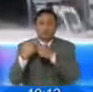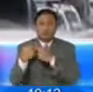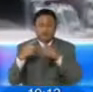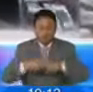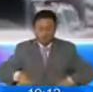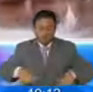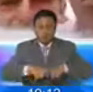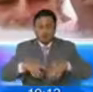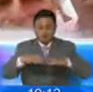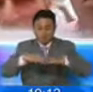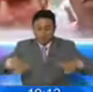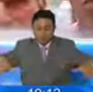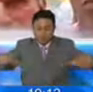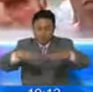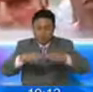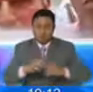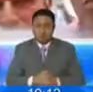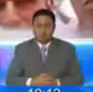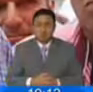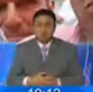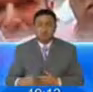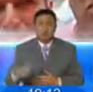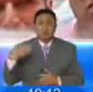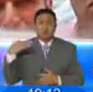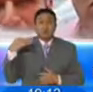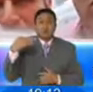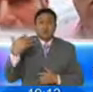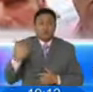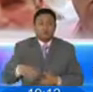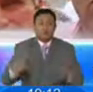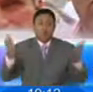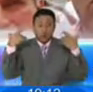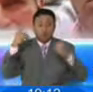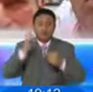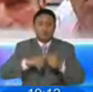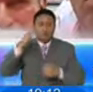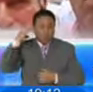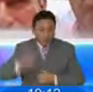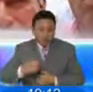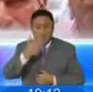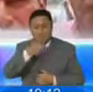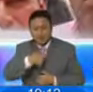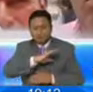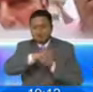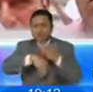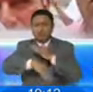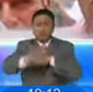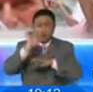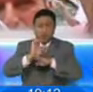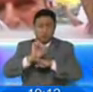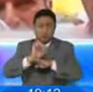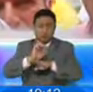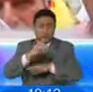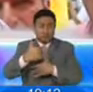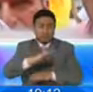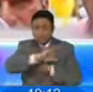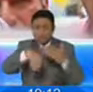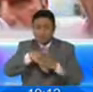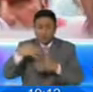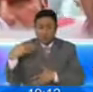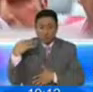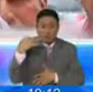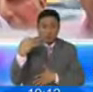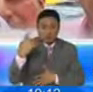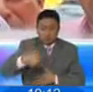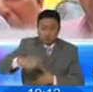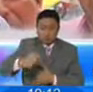logística de estructura. De manera espontánea y voluntaria, Guayaquil, Quito, Cuenca, Ambato, el Ecuador entero, de manera voluntaria, ellos